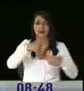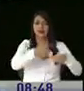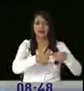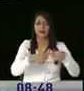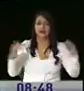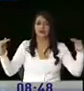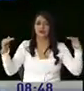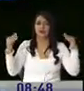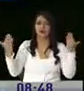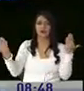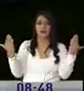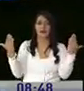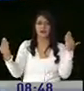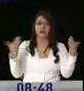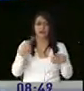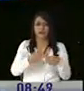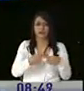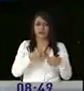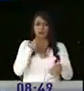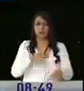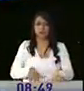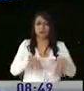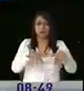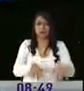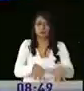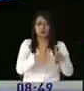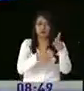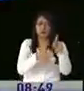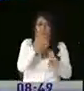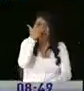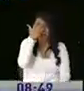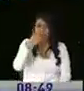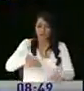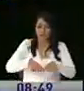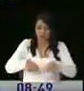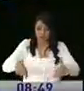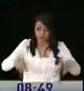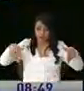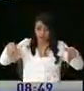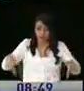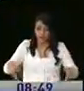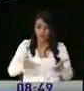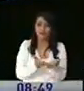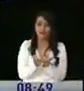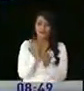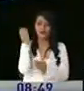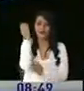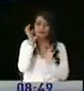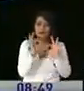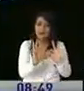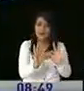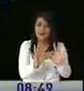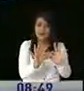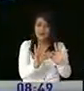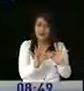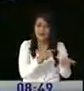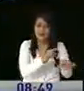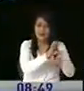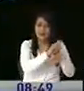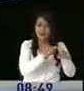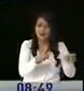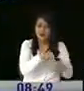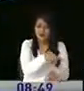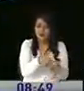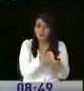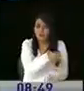quito no se inunda o no tiene los problemas que tiene Lima porque la alcantarilla y el servicio de emergencia es eficiente Pero también depende de nosotros